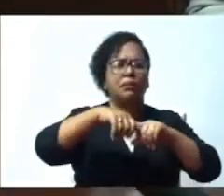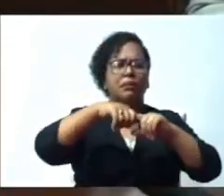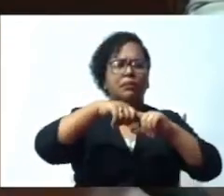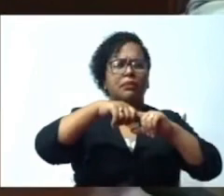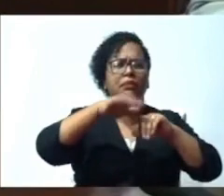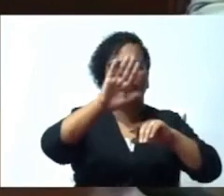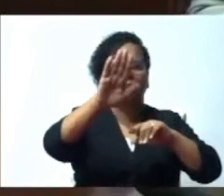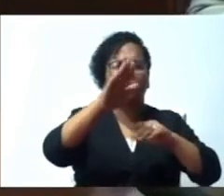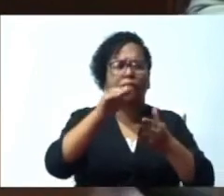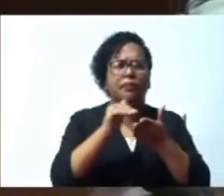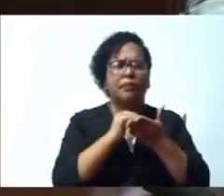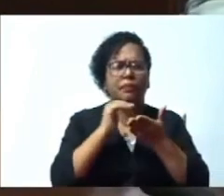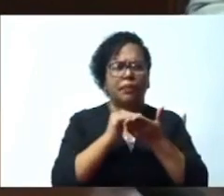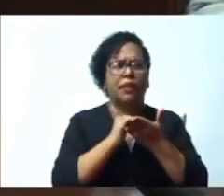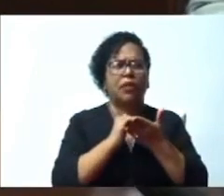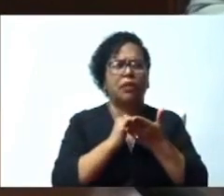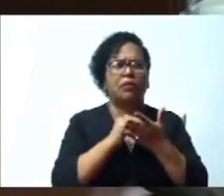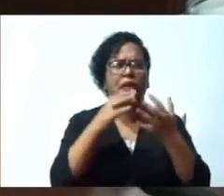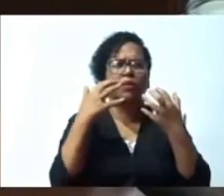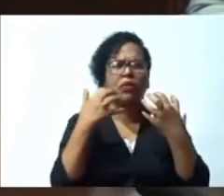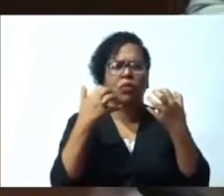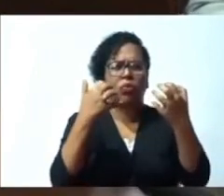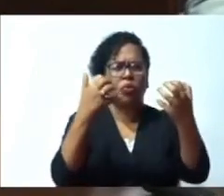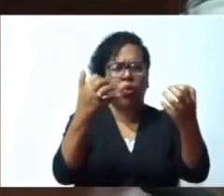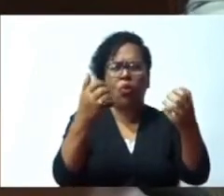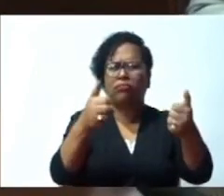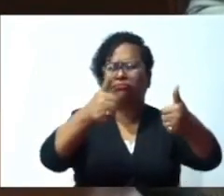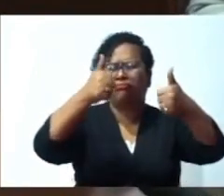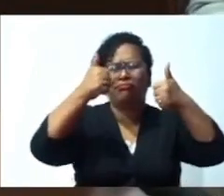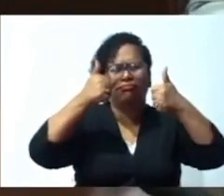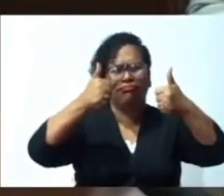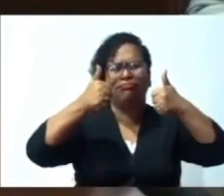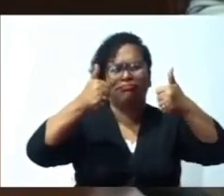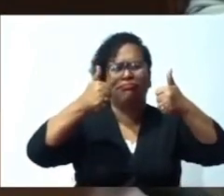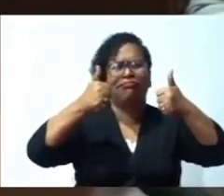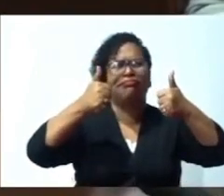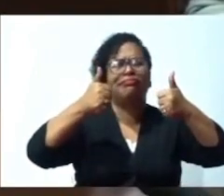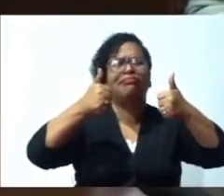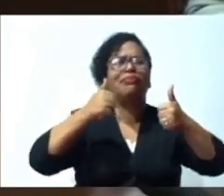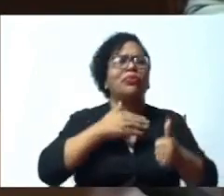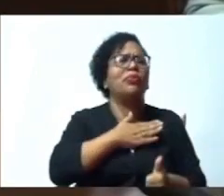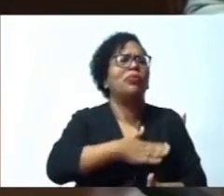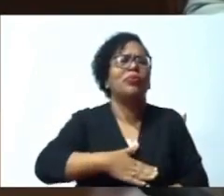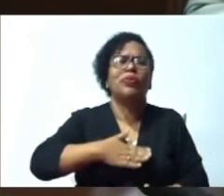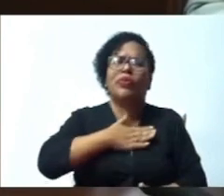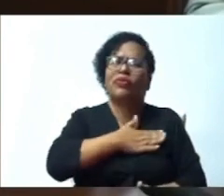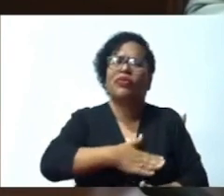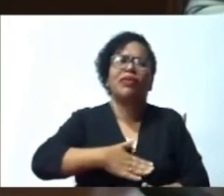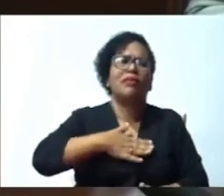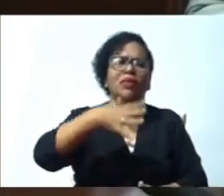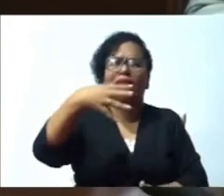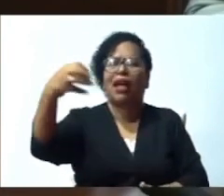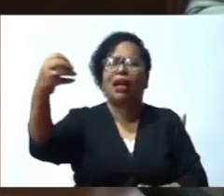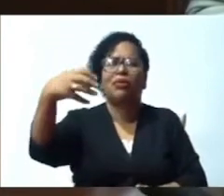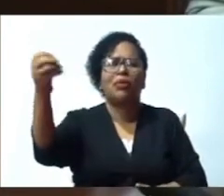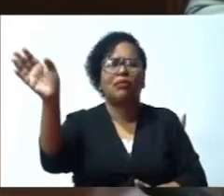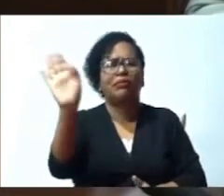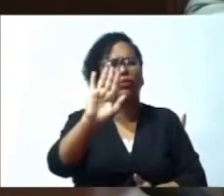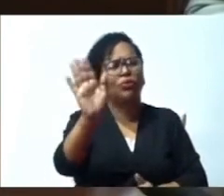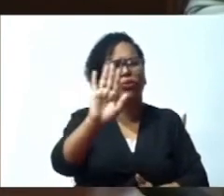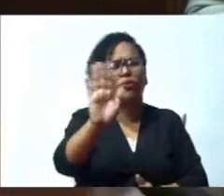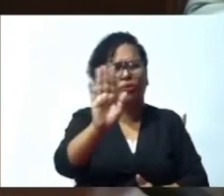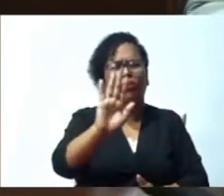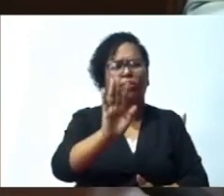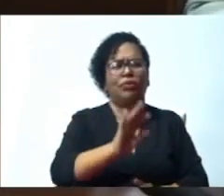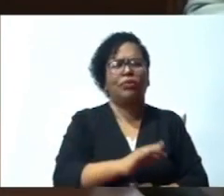quorum Perfecto entonces por favor traten de no salir porque